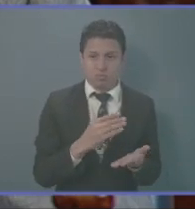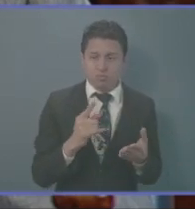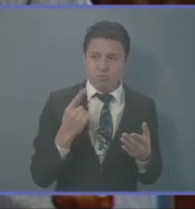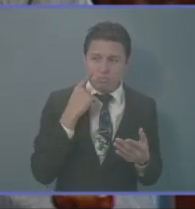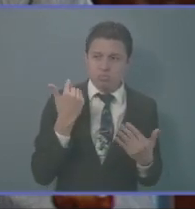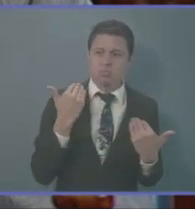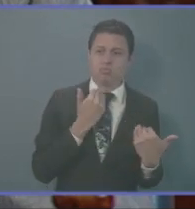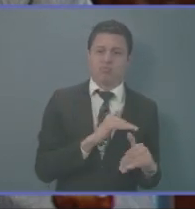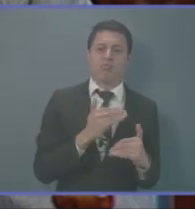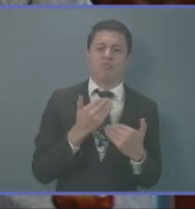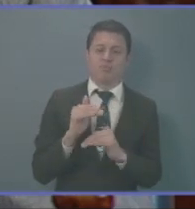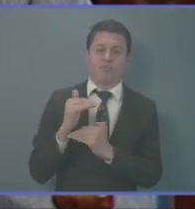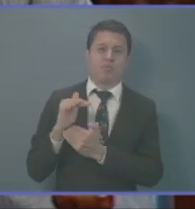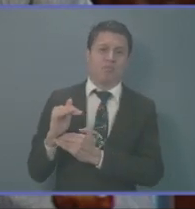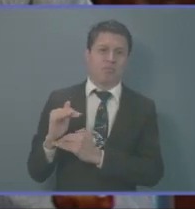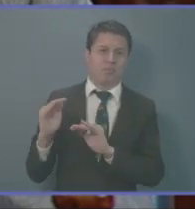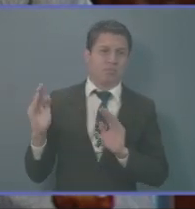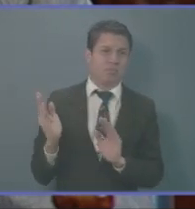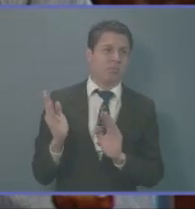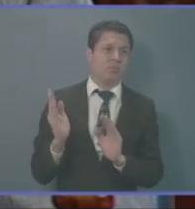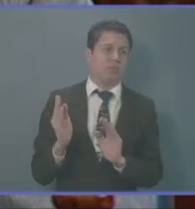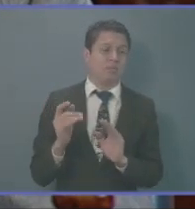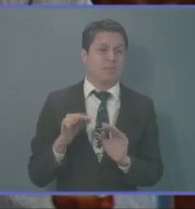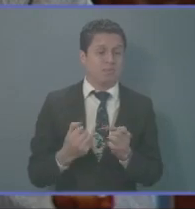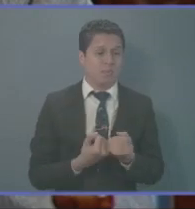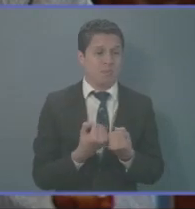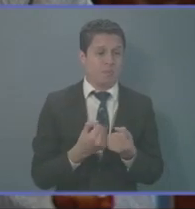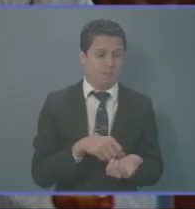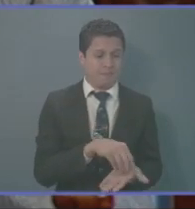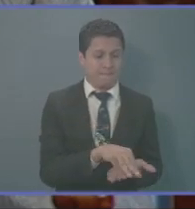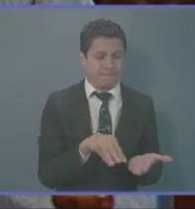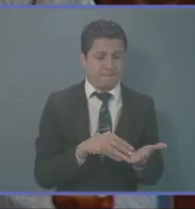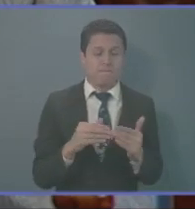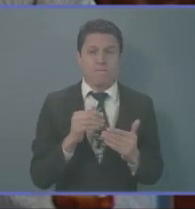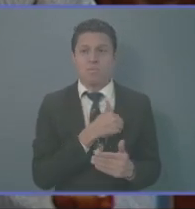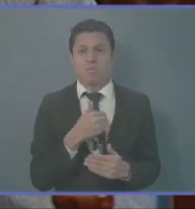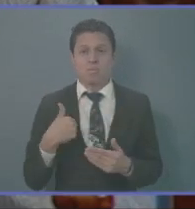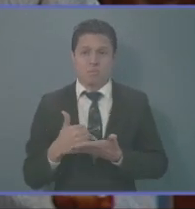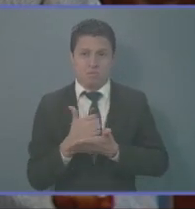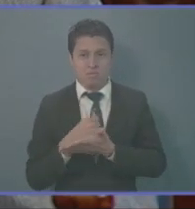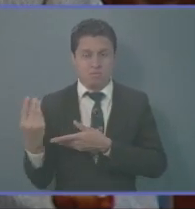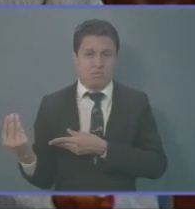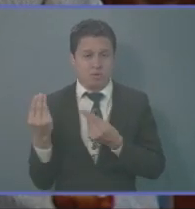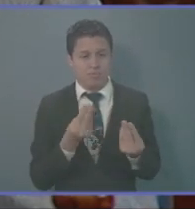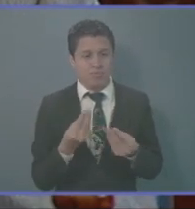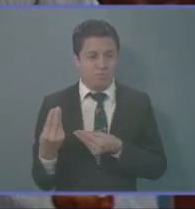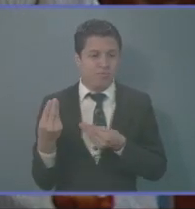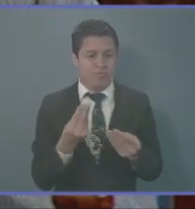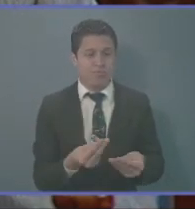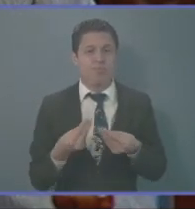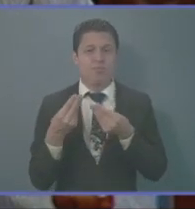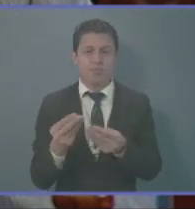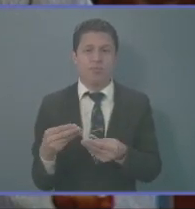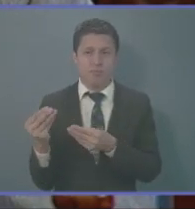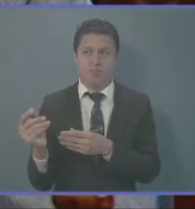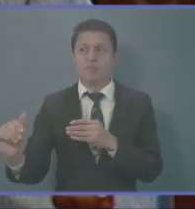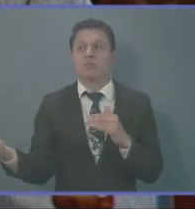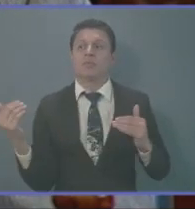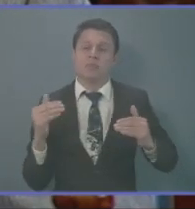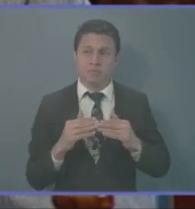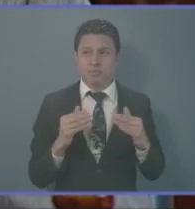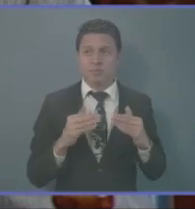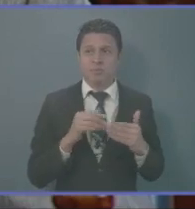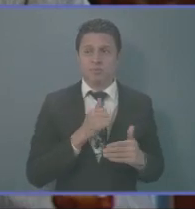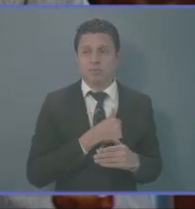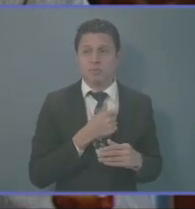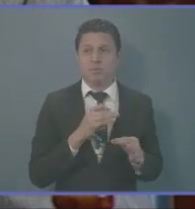país. Asimismo, el ministro de Hacienda deberá reintegrar los recursos mencionados anteriormente, incluyendo además el